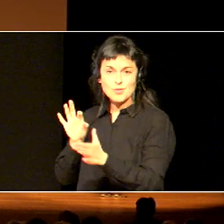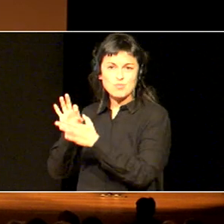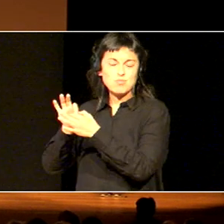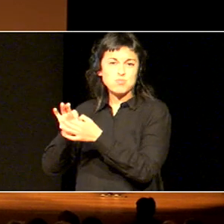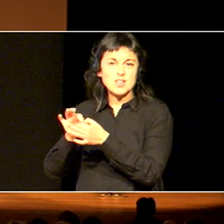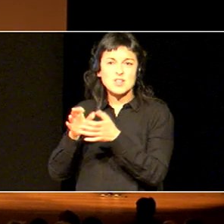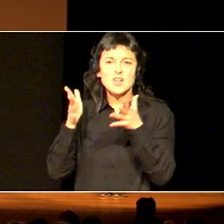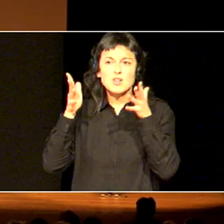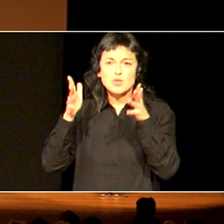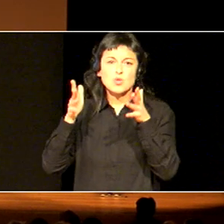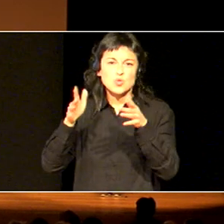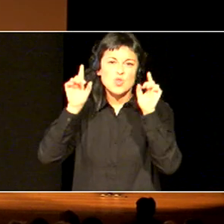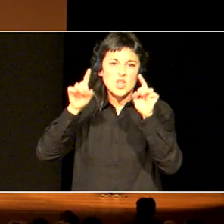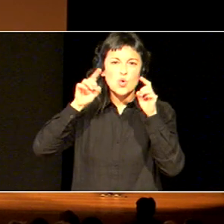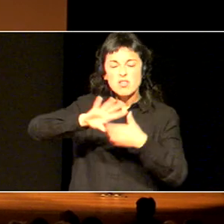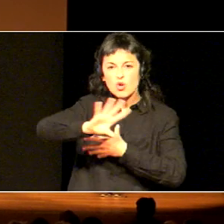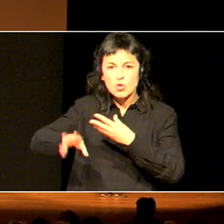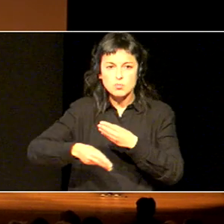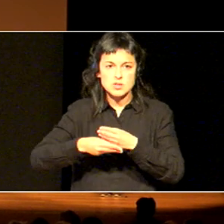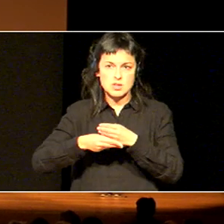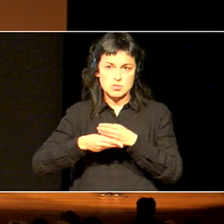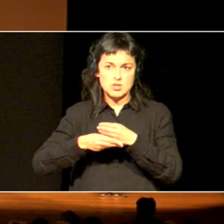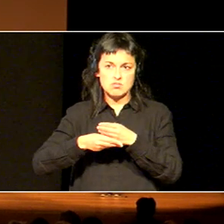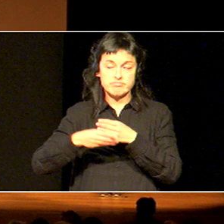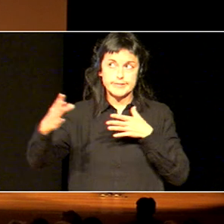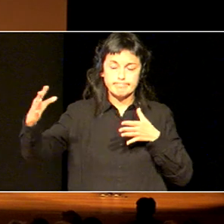edukazio konpensatoria edo osabide hezkuntzaren programan.